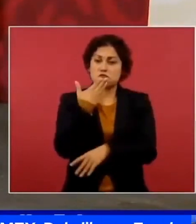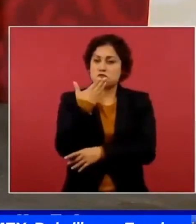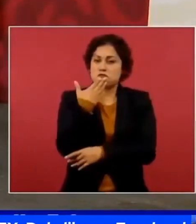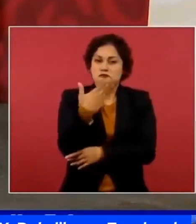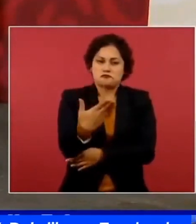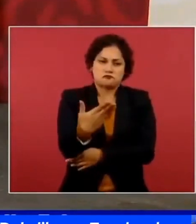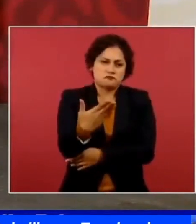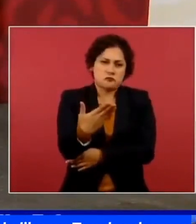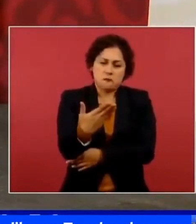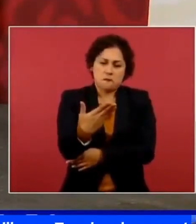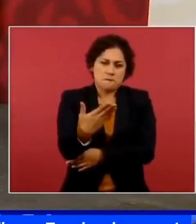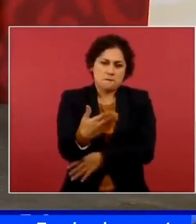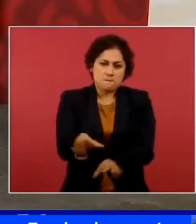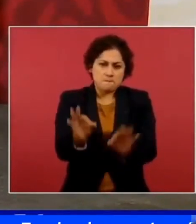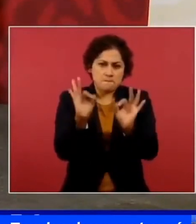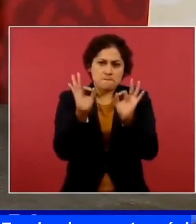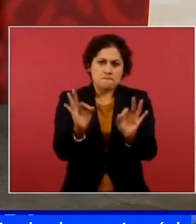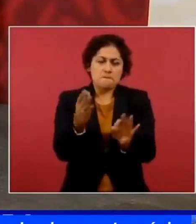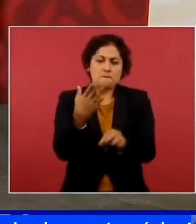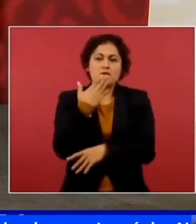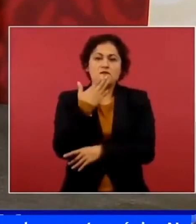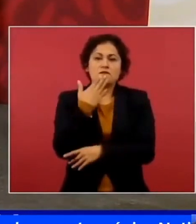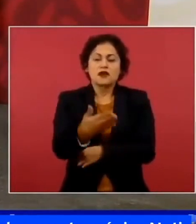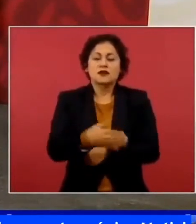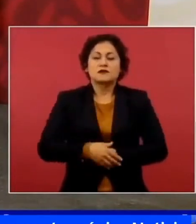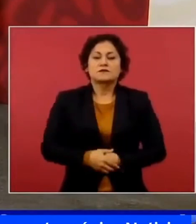de primera, y